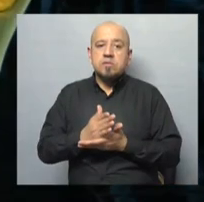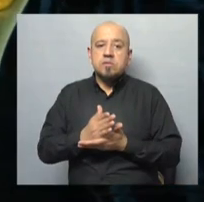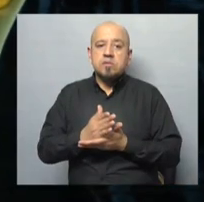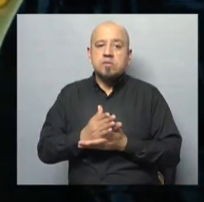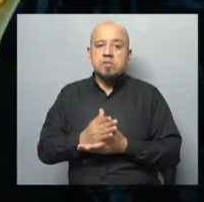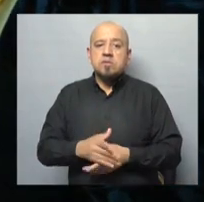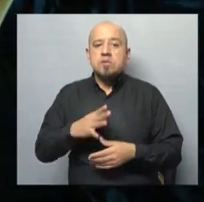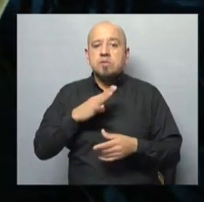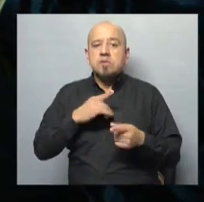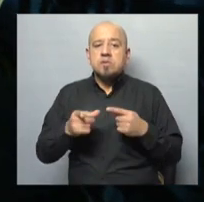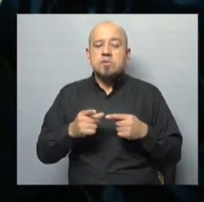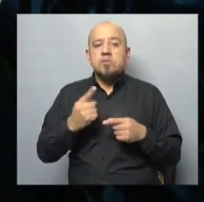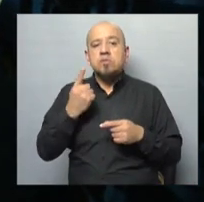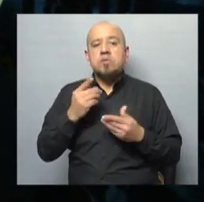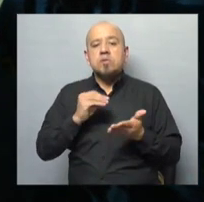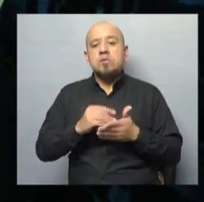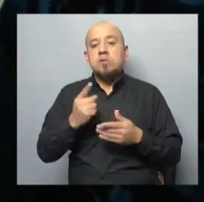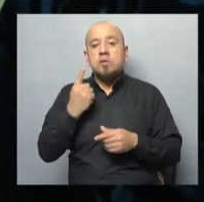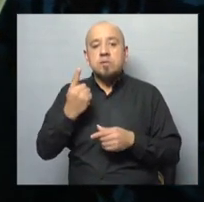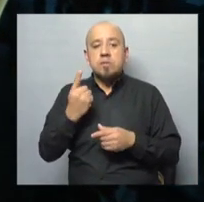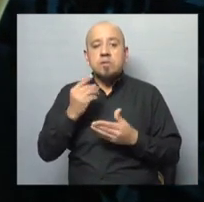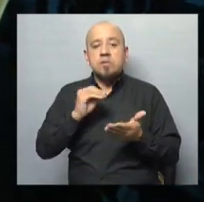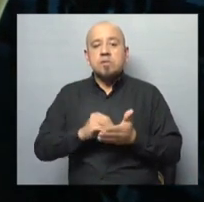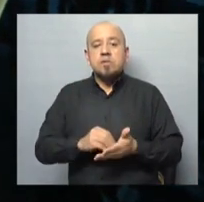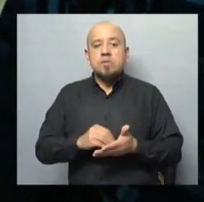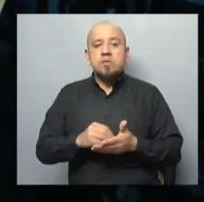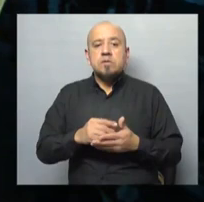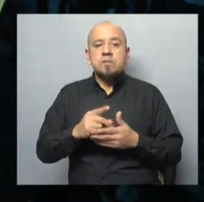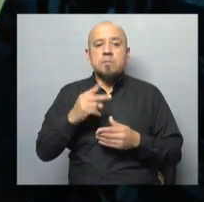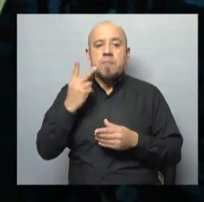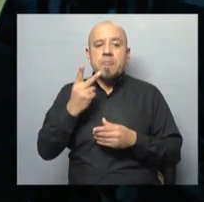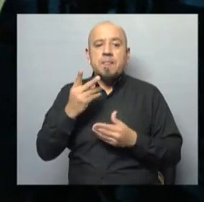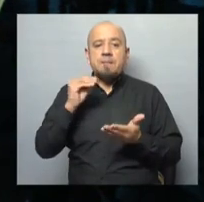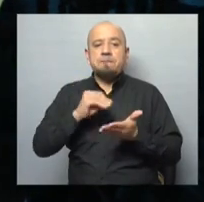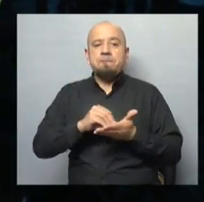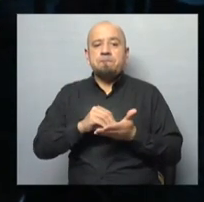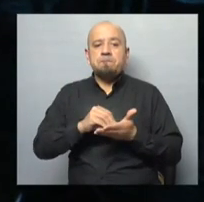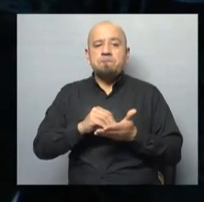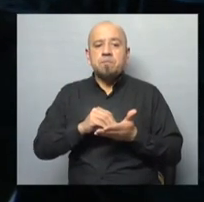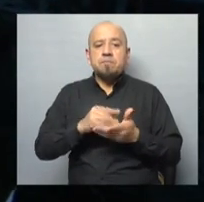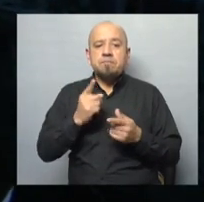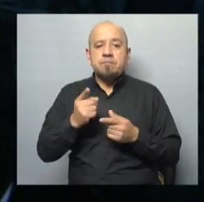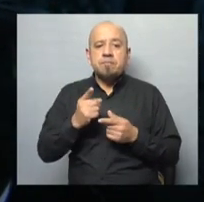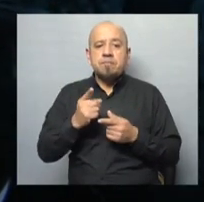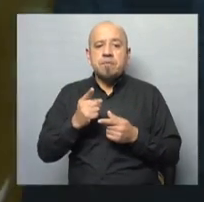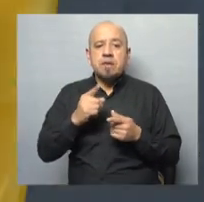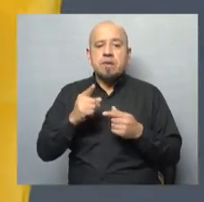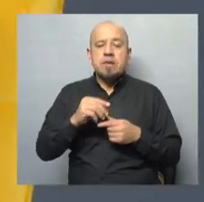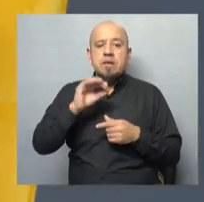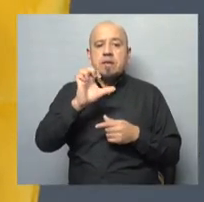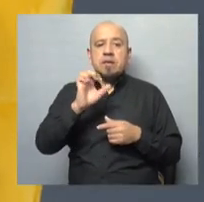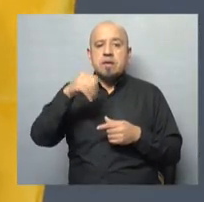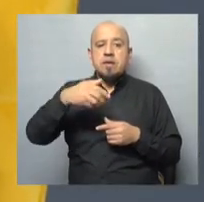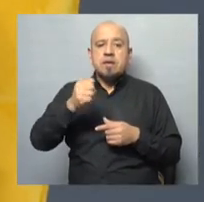mira una vez la primera vez que dirigimos la segunda primera fue antes pero esto fue el animal con